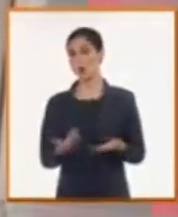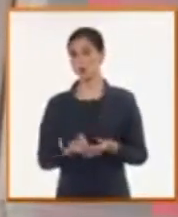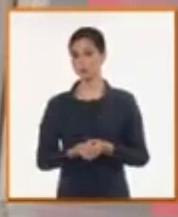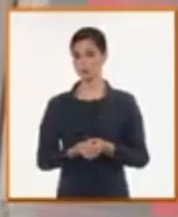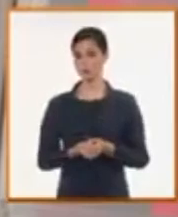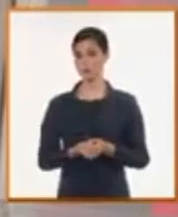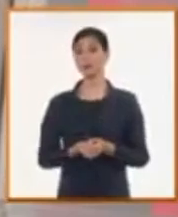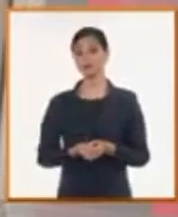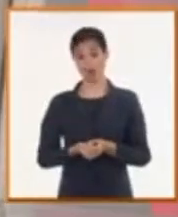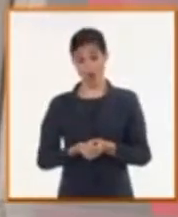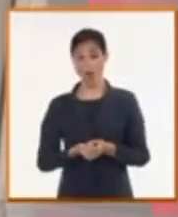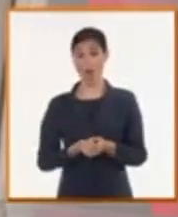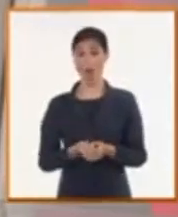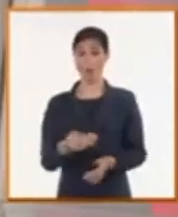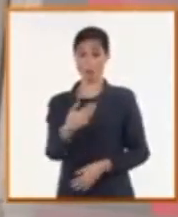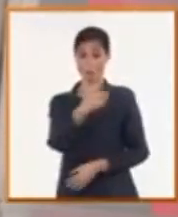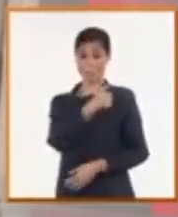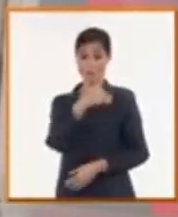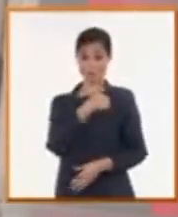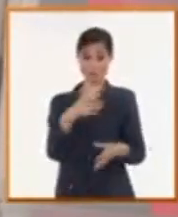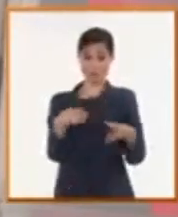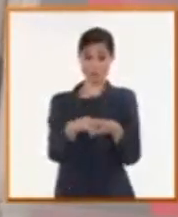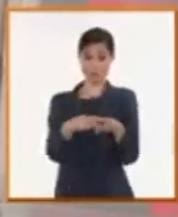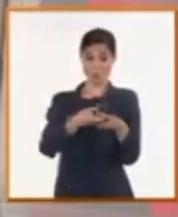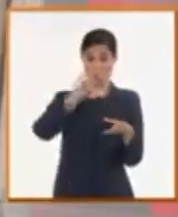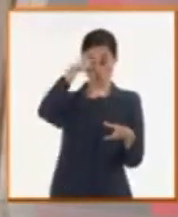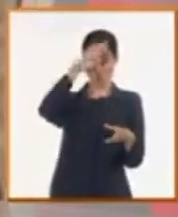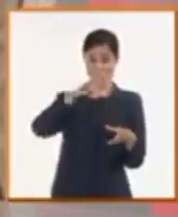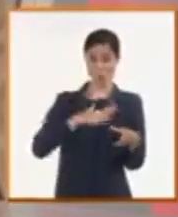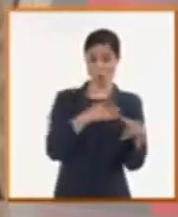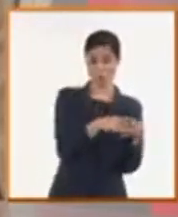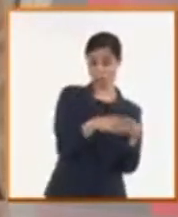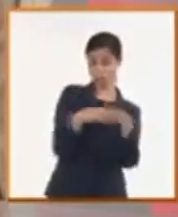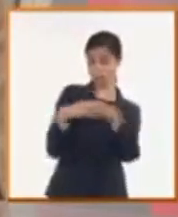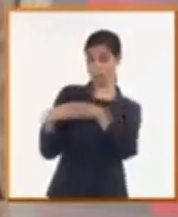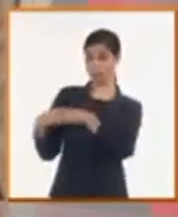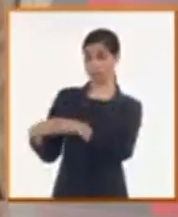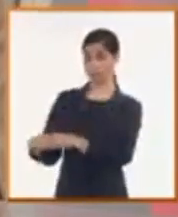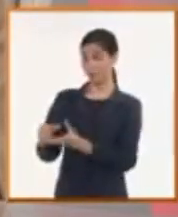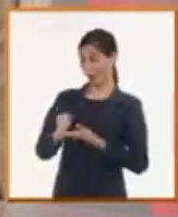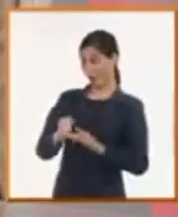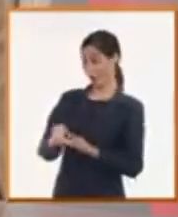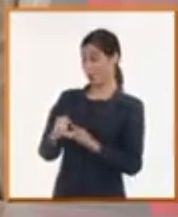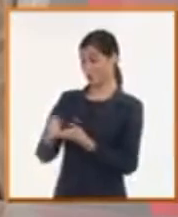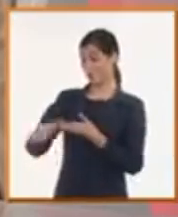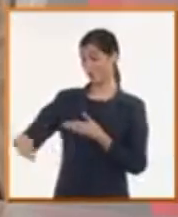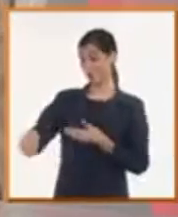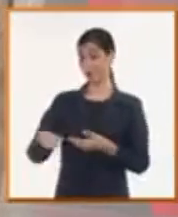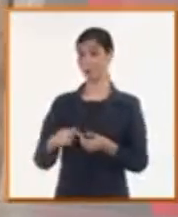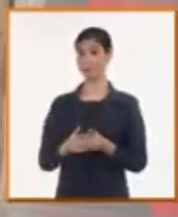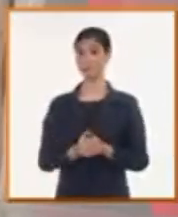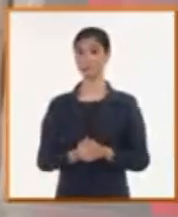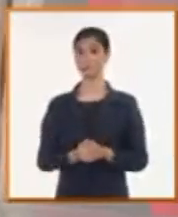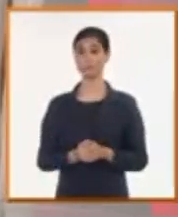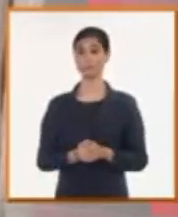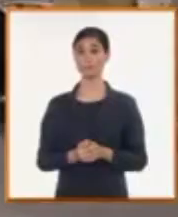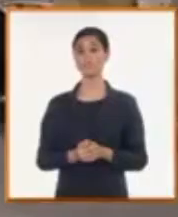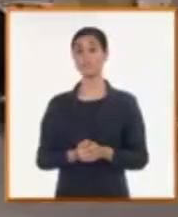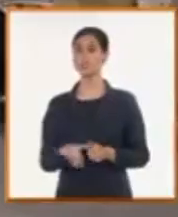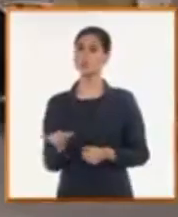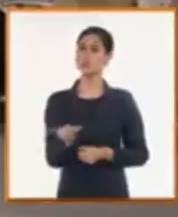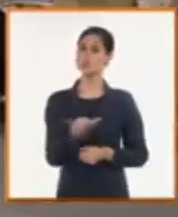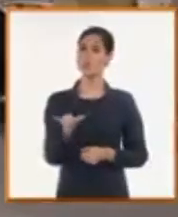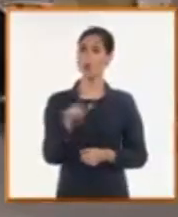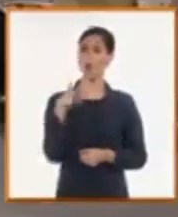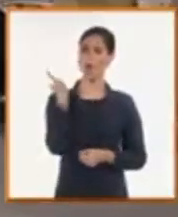brigadas mecanizadas y de infantería que estaban en esta dirección. Y la entrada del 71 Y grupo táctico. me iba a referir.